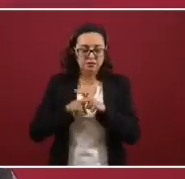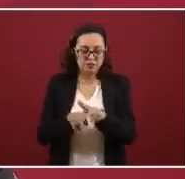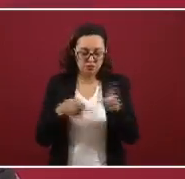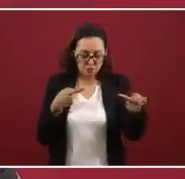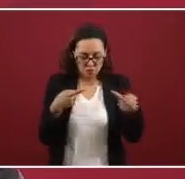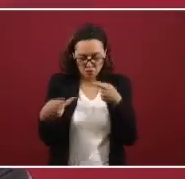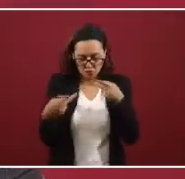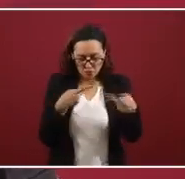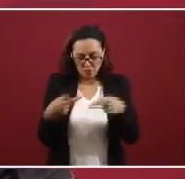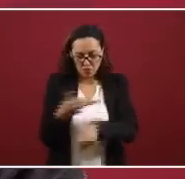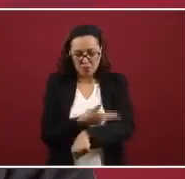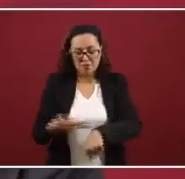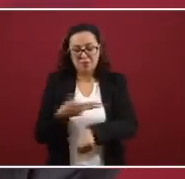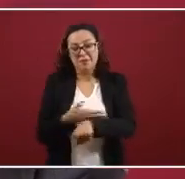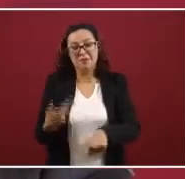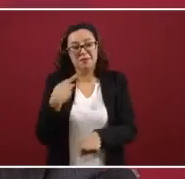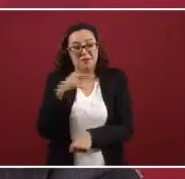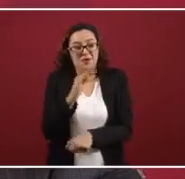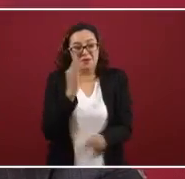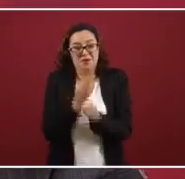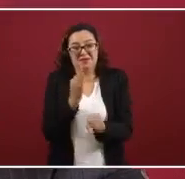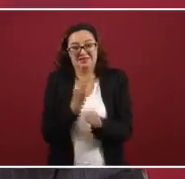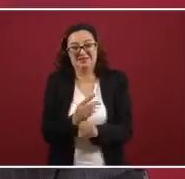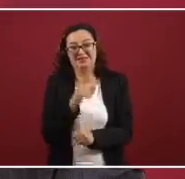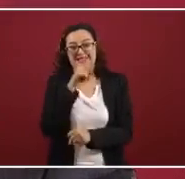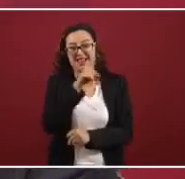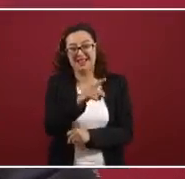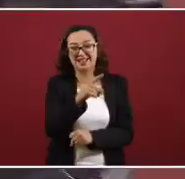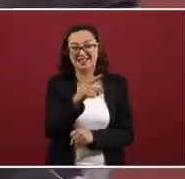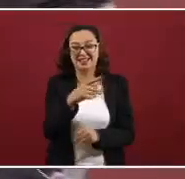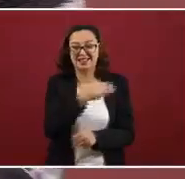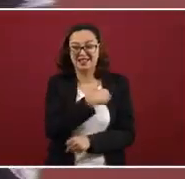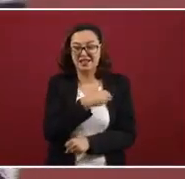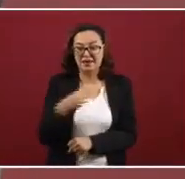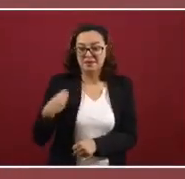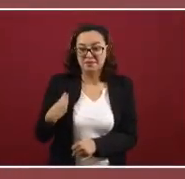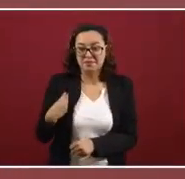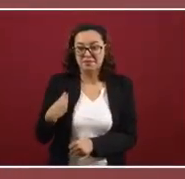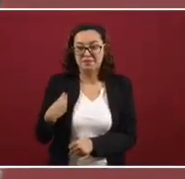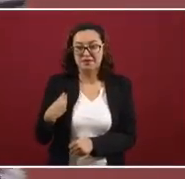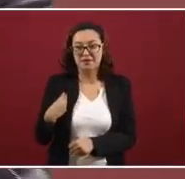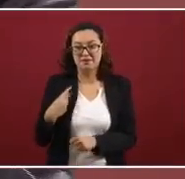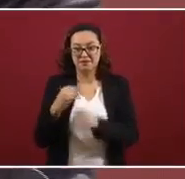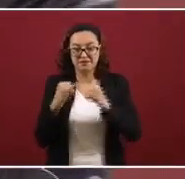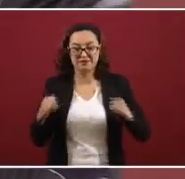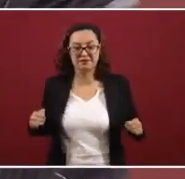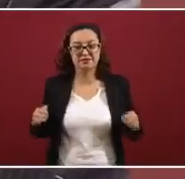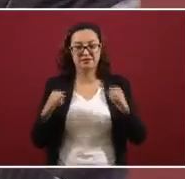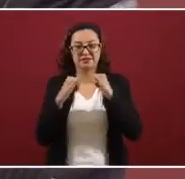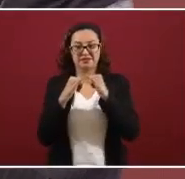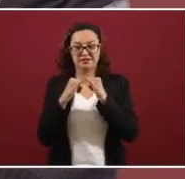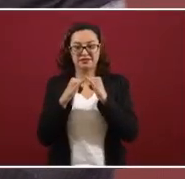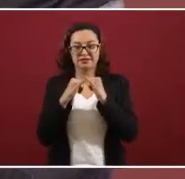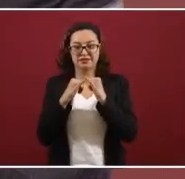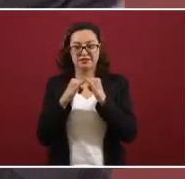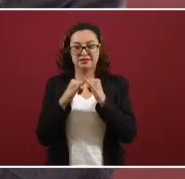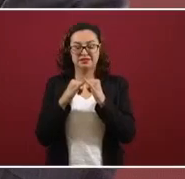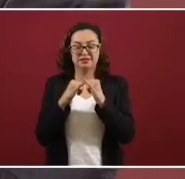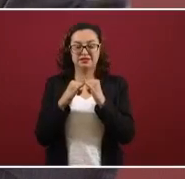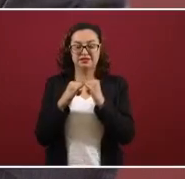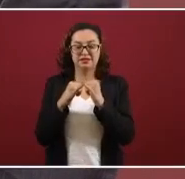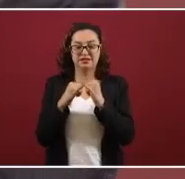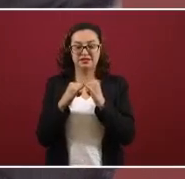porque están de vacaciones los miembros del Instituto de